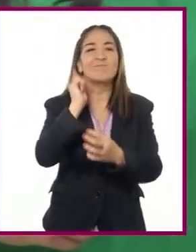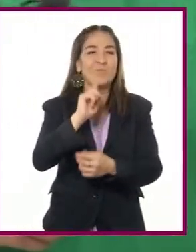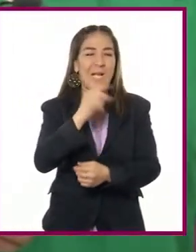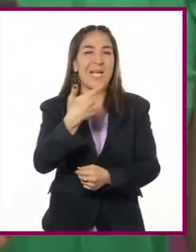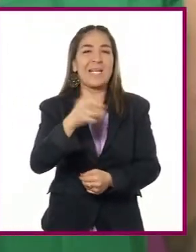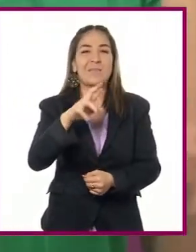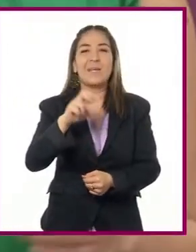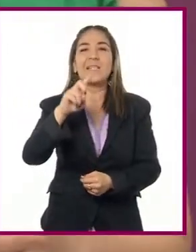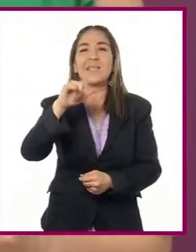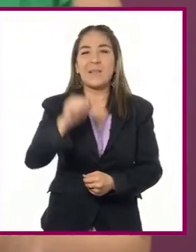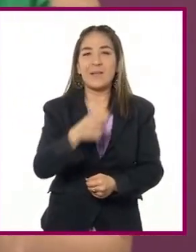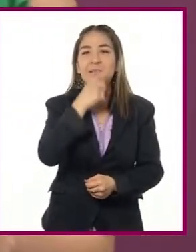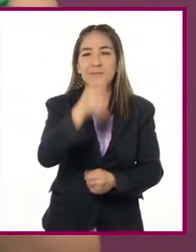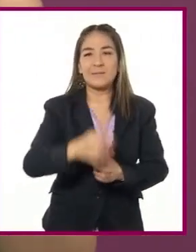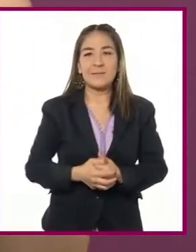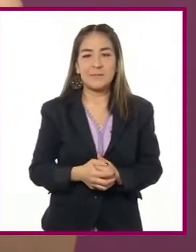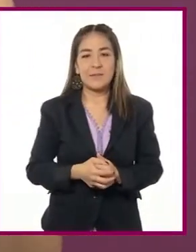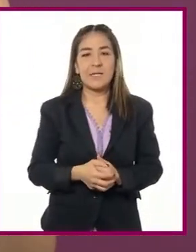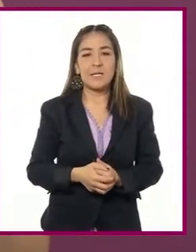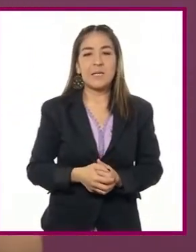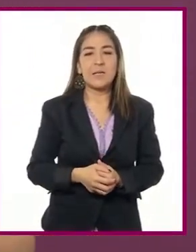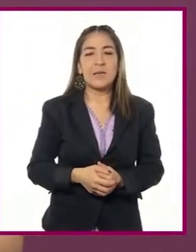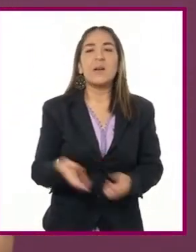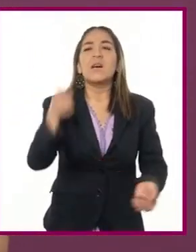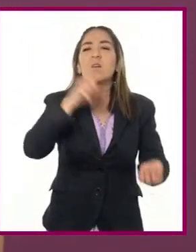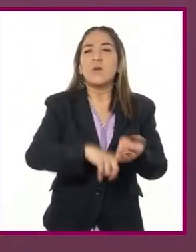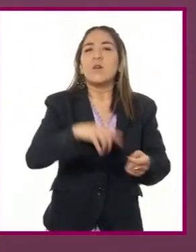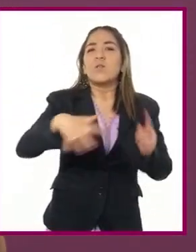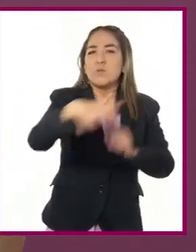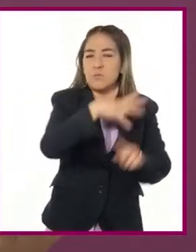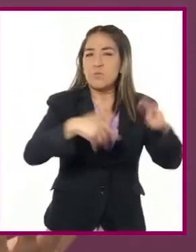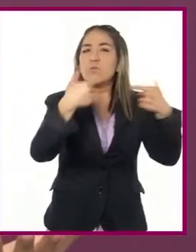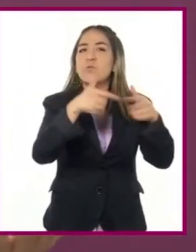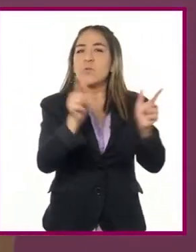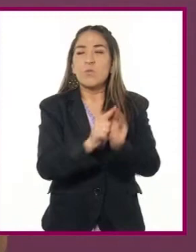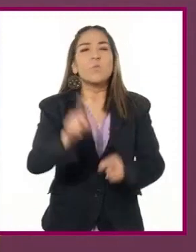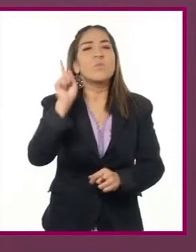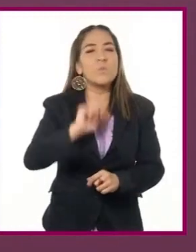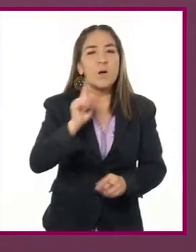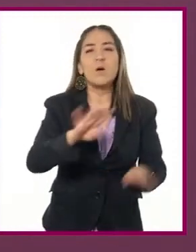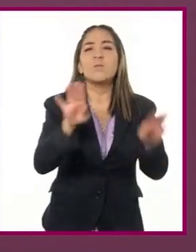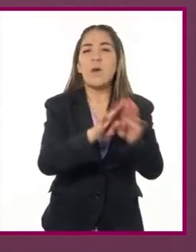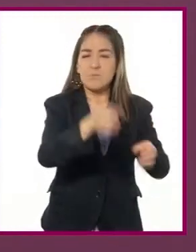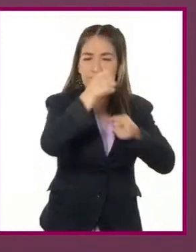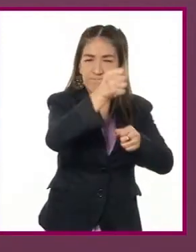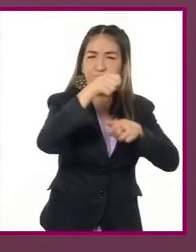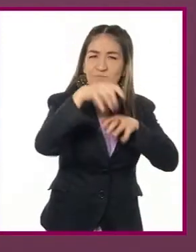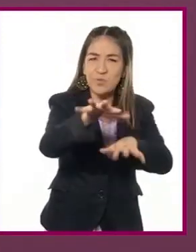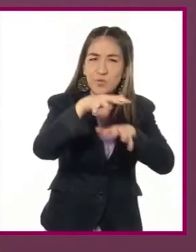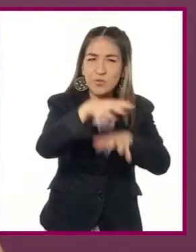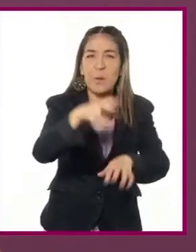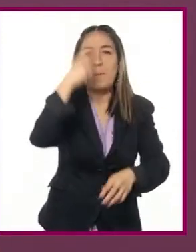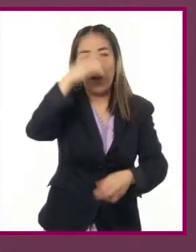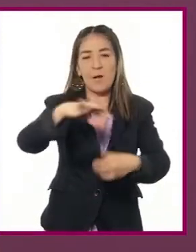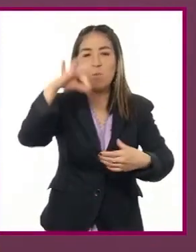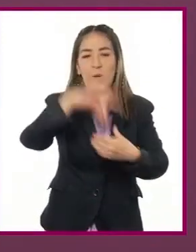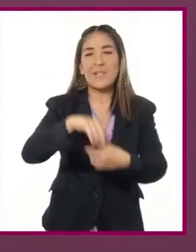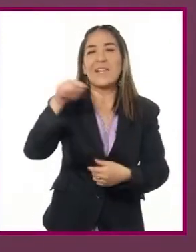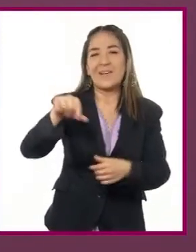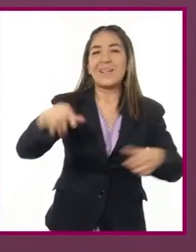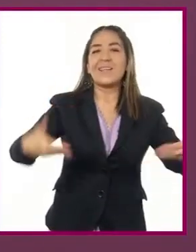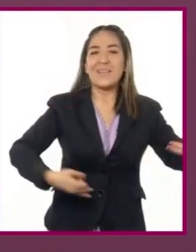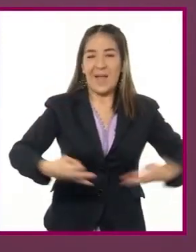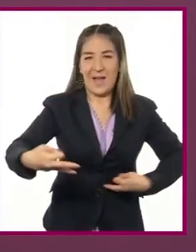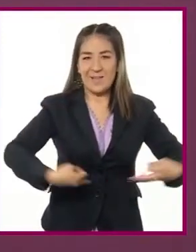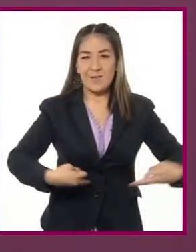Ese mismo año encabezó a un nutrido grupo de mujeres que se manifestaron por el voto en las puertas del Teatro Iturbide